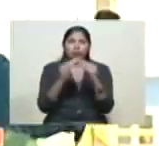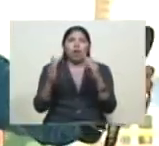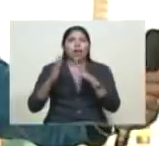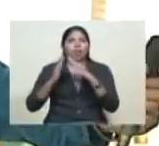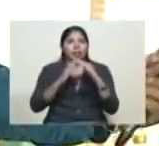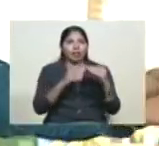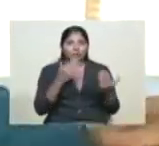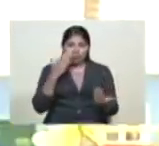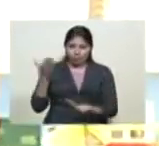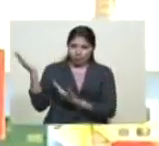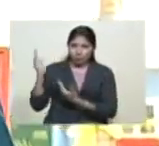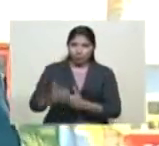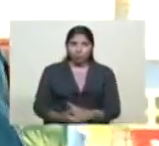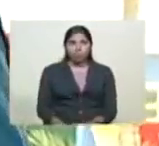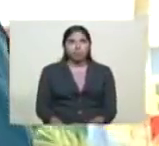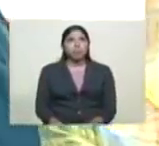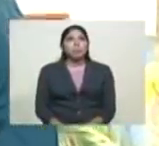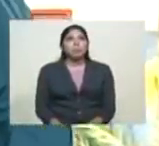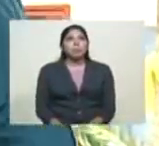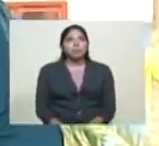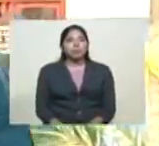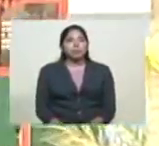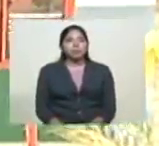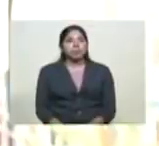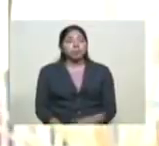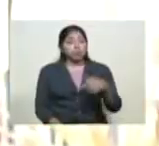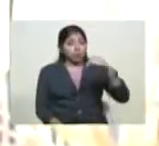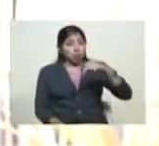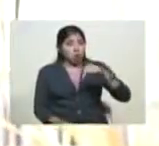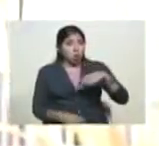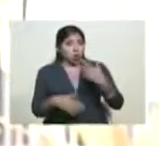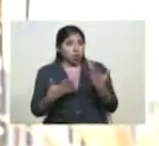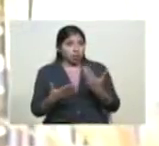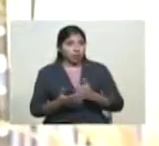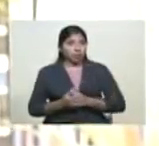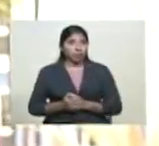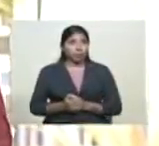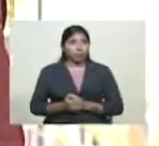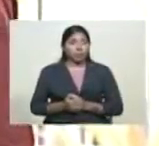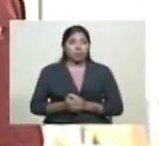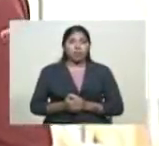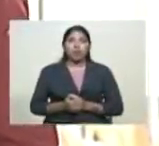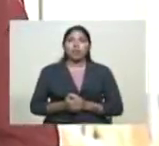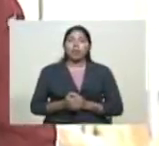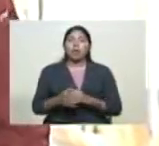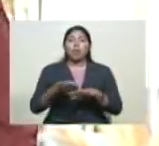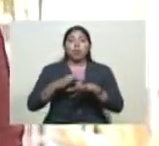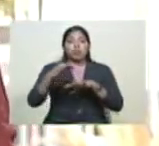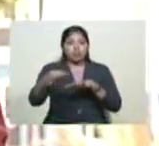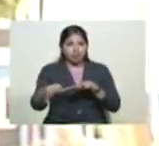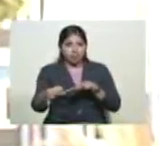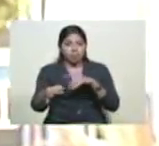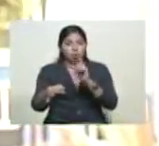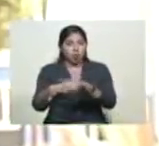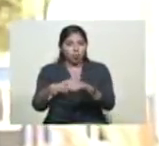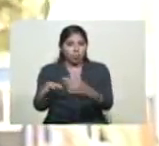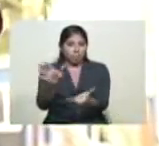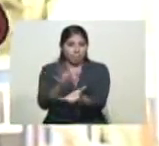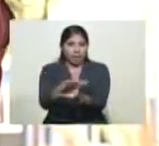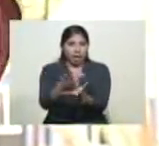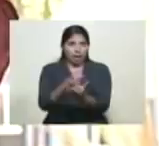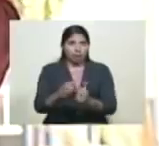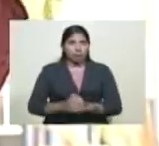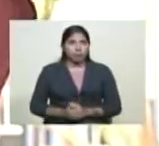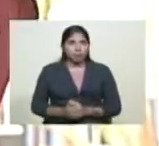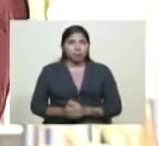favor. Sí, mi comandante presidente. Nos encontramos en el municipio Mariño, en el urbanismo